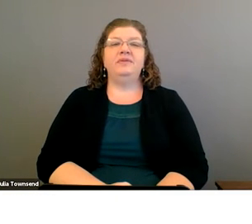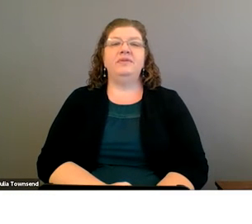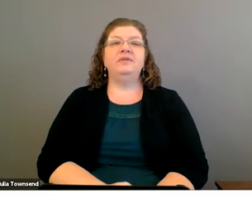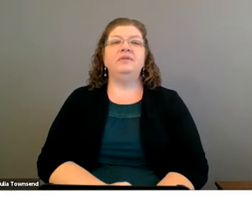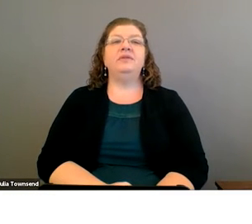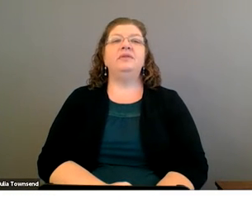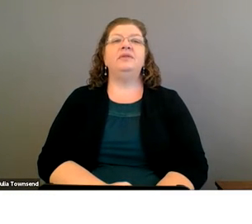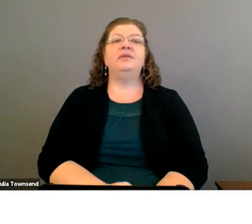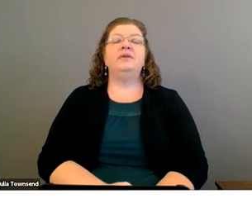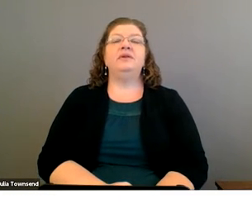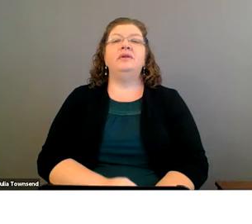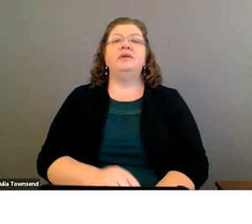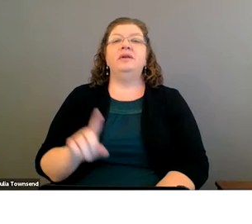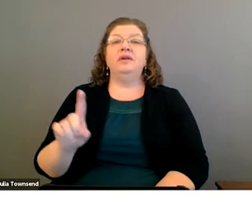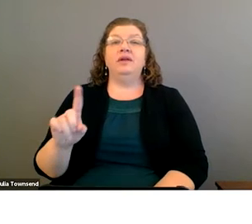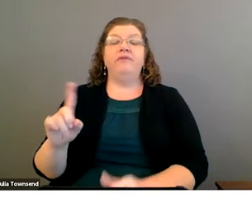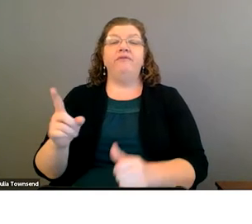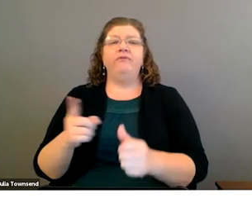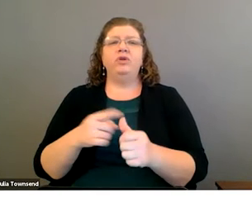Primero que nada,